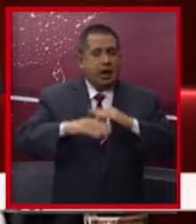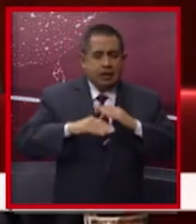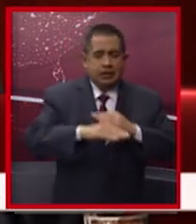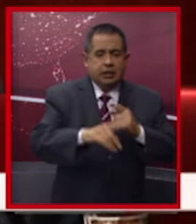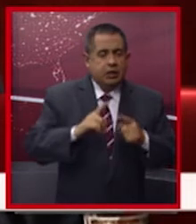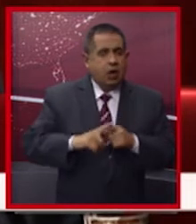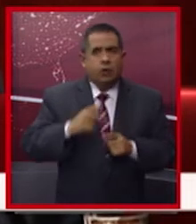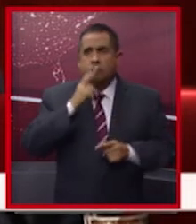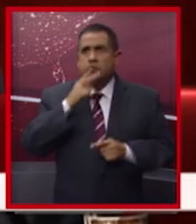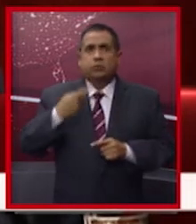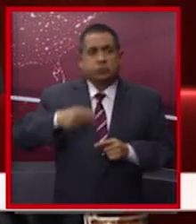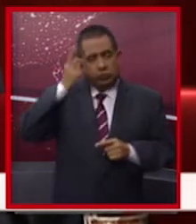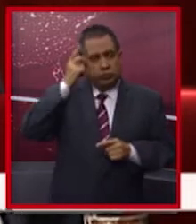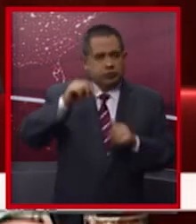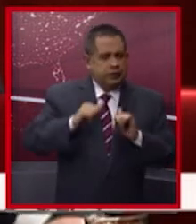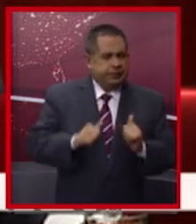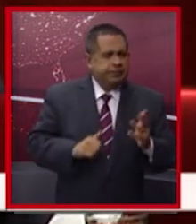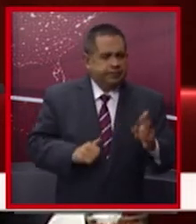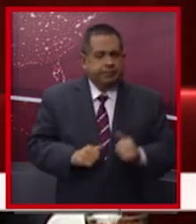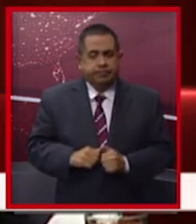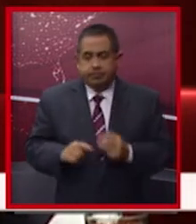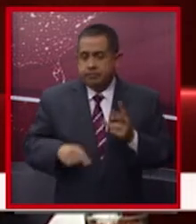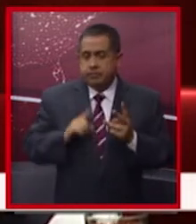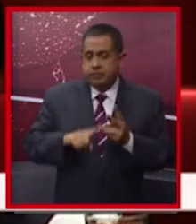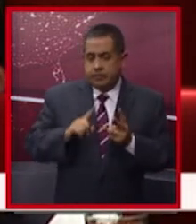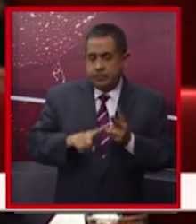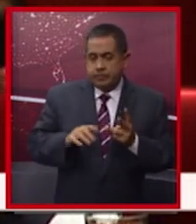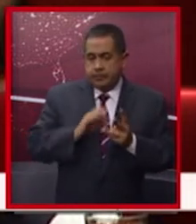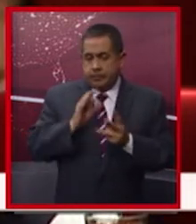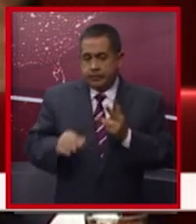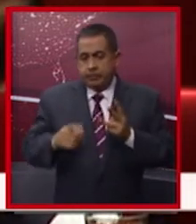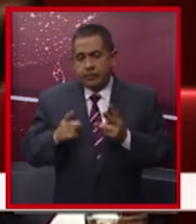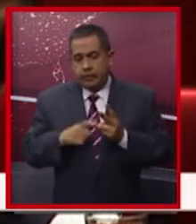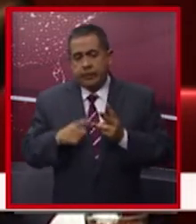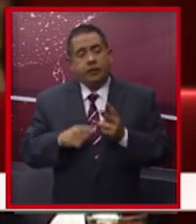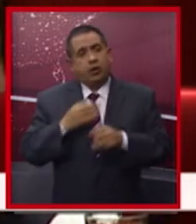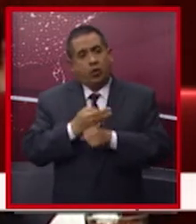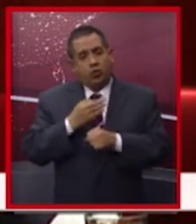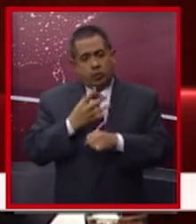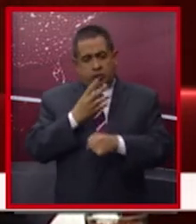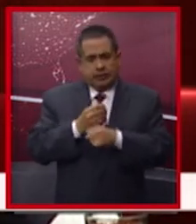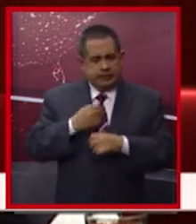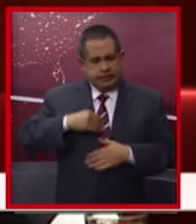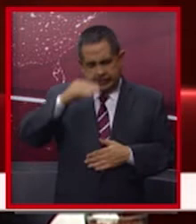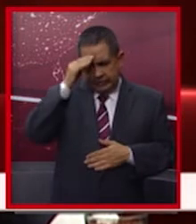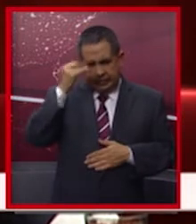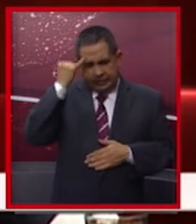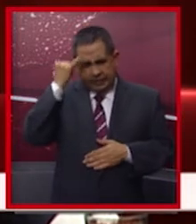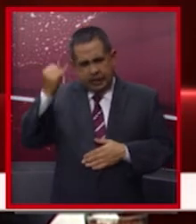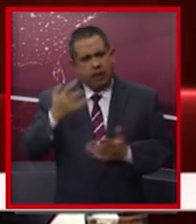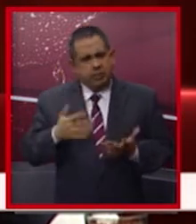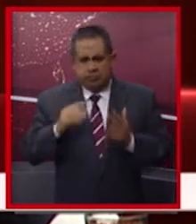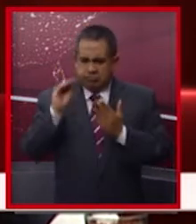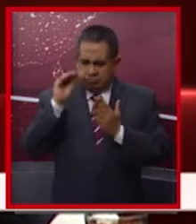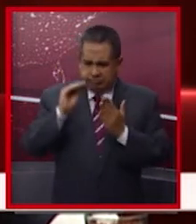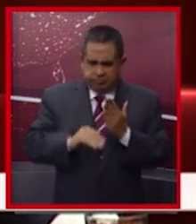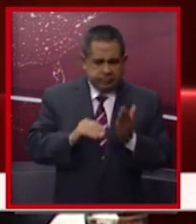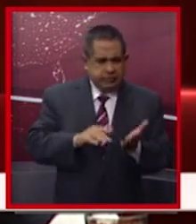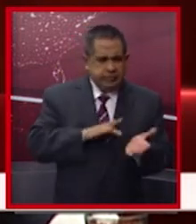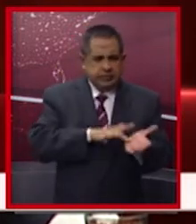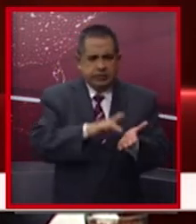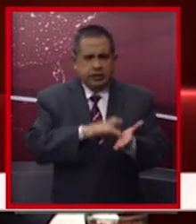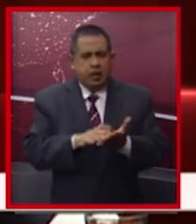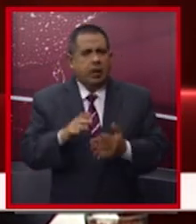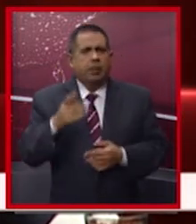nuestro patrimonio artístico. Y en tercer lugar, se han venido construyendo mecanismos para apoyar, sobre todo en